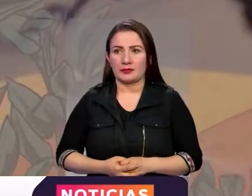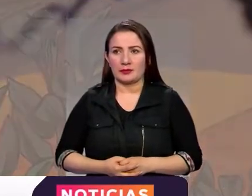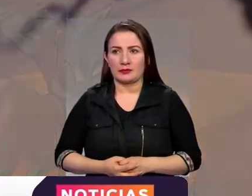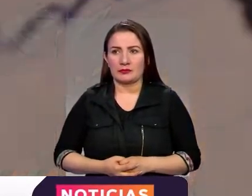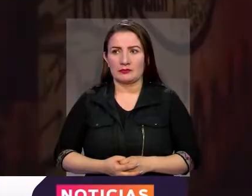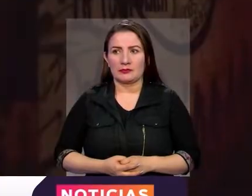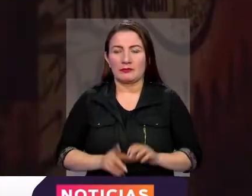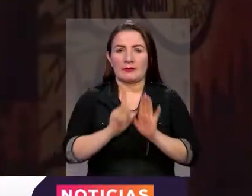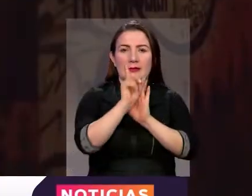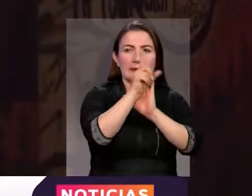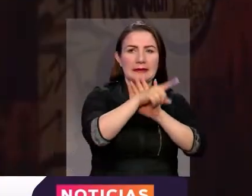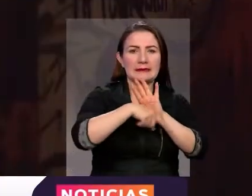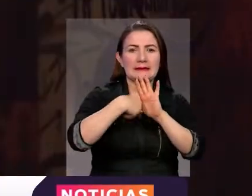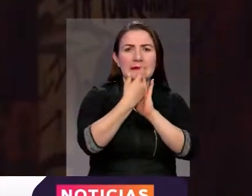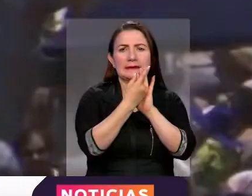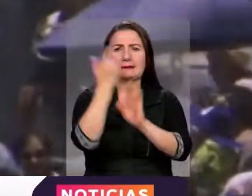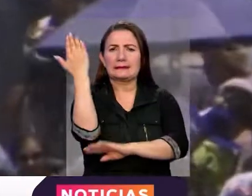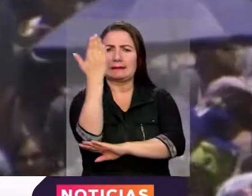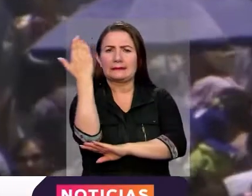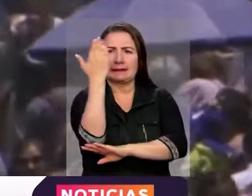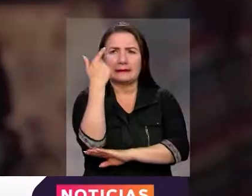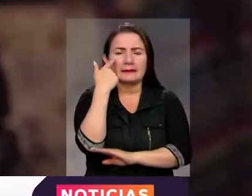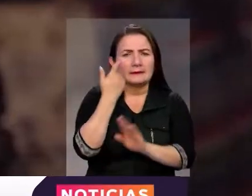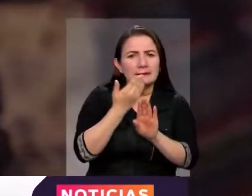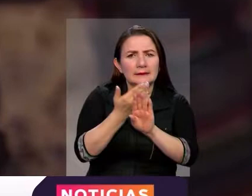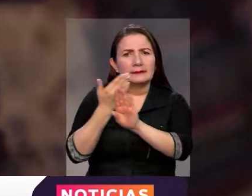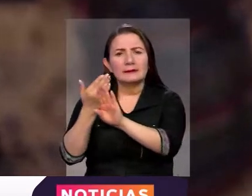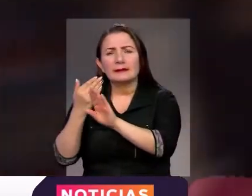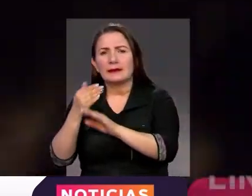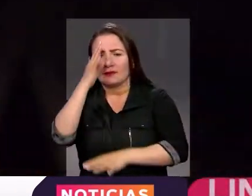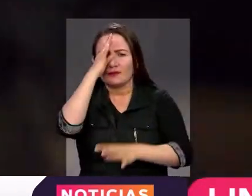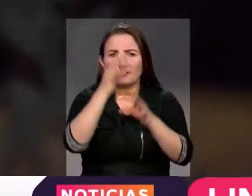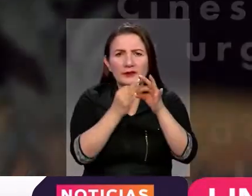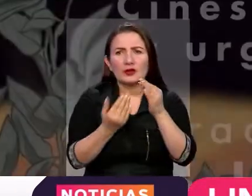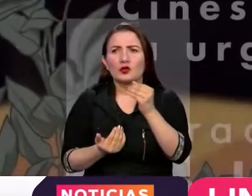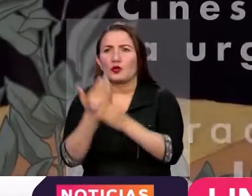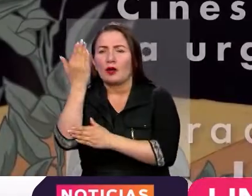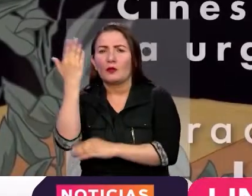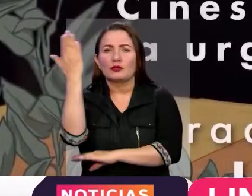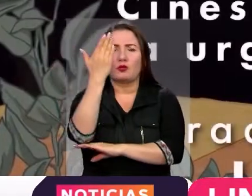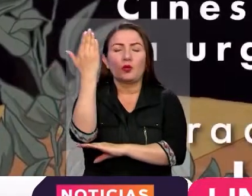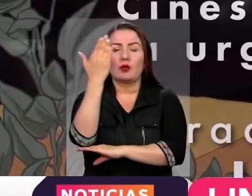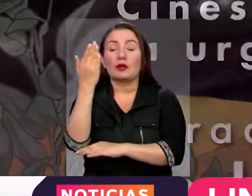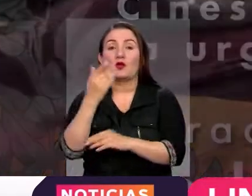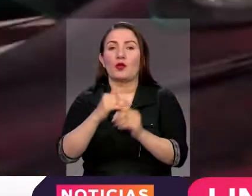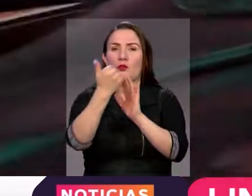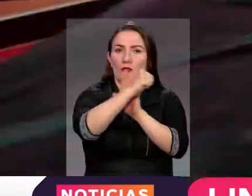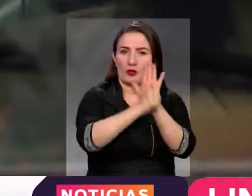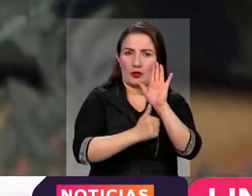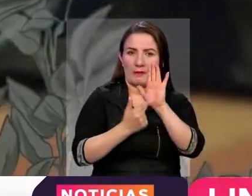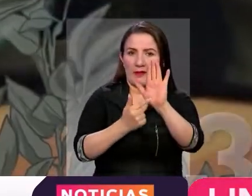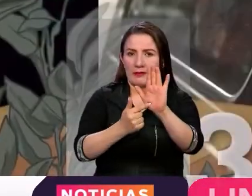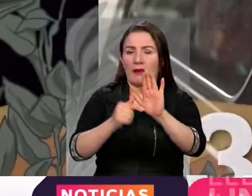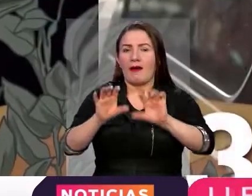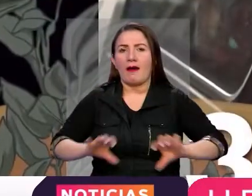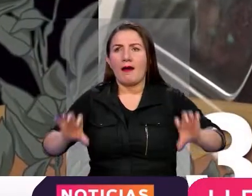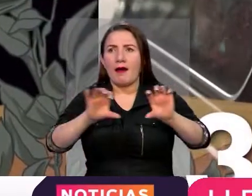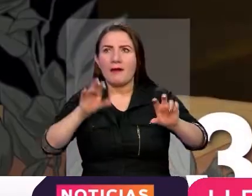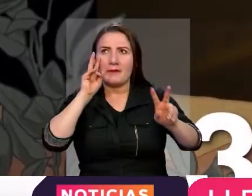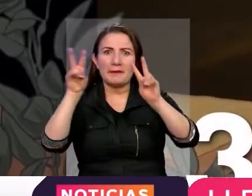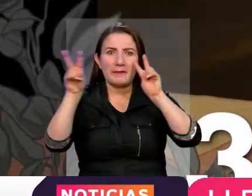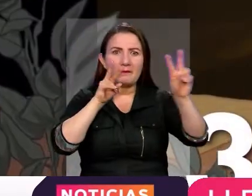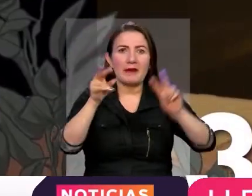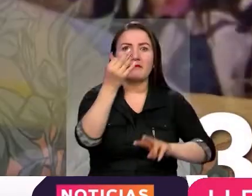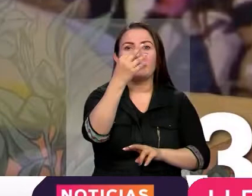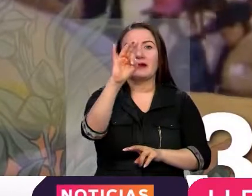El ciclo hace posible que el cine capitalino se acerque tanto a fieles como a nuevos públicos. La programación contará con obras audiovisuales de